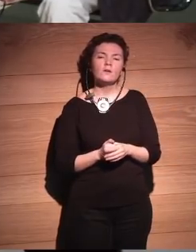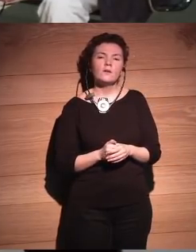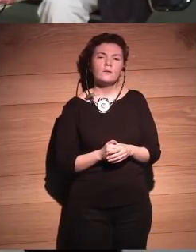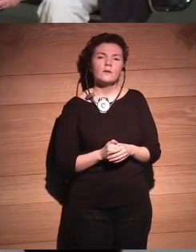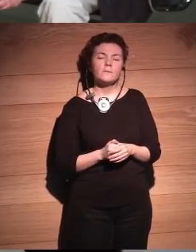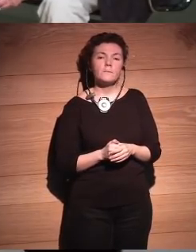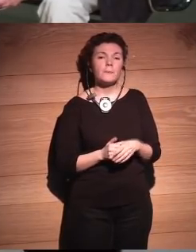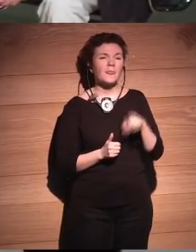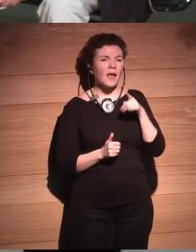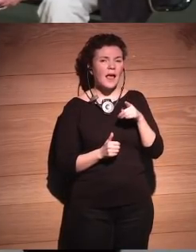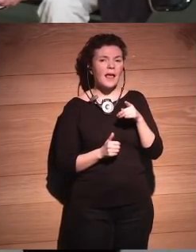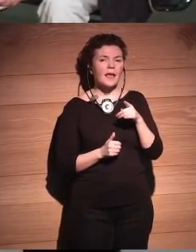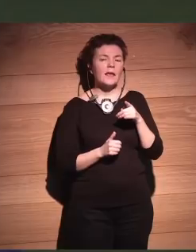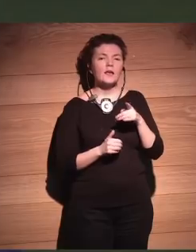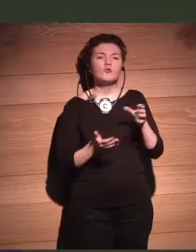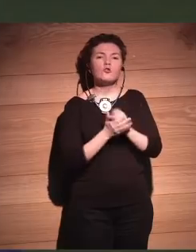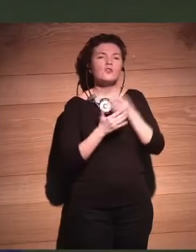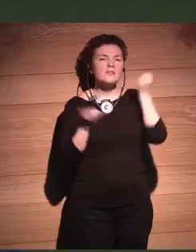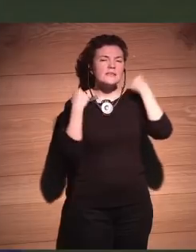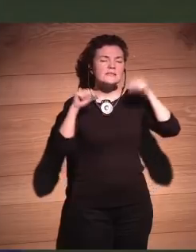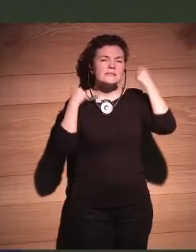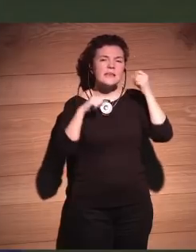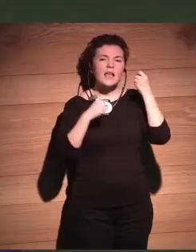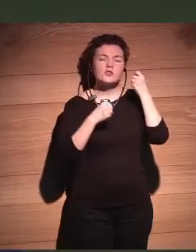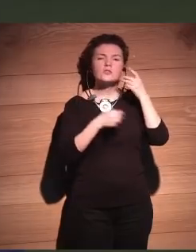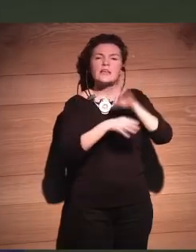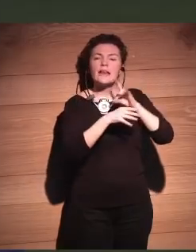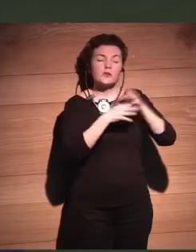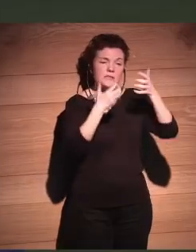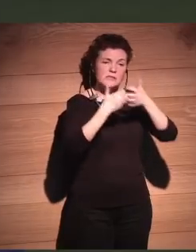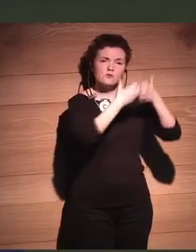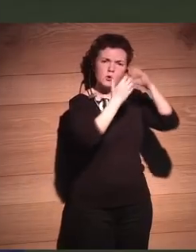y ahí aparecen todos los ensayos clínicos que se hacen en Estados Unidos y en otros países también.